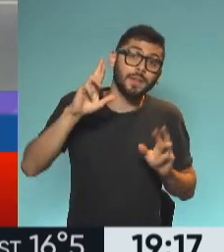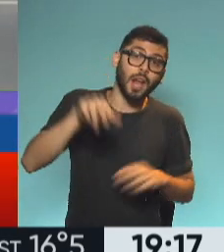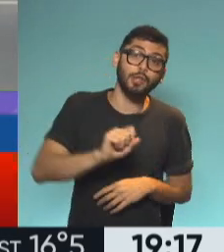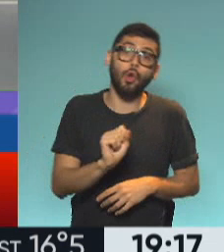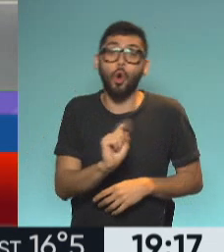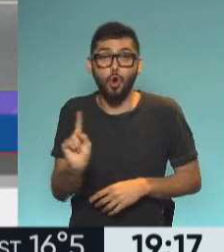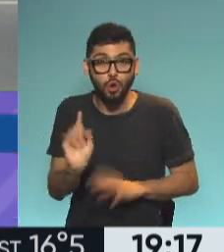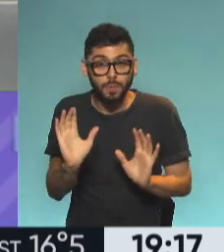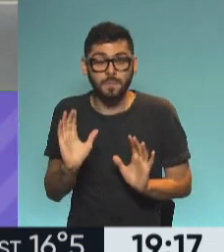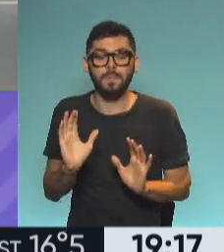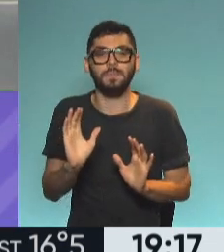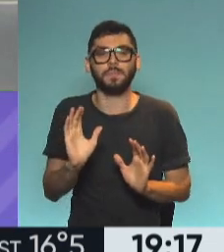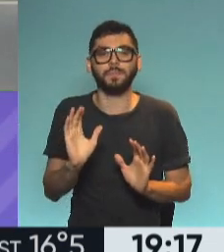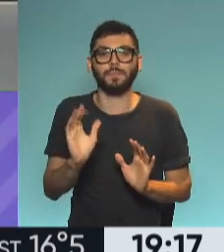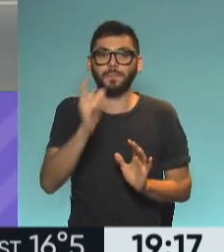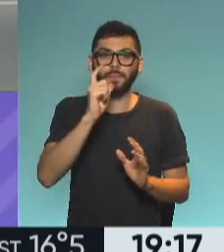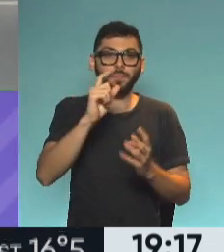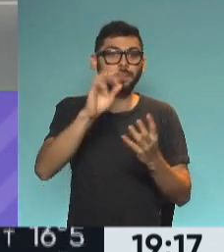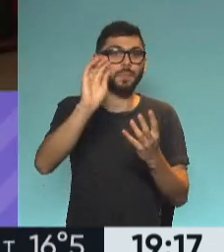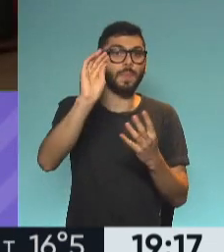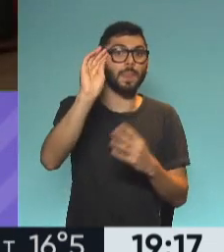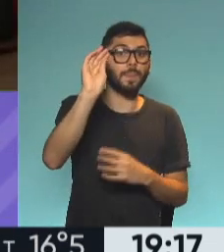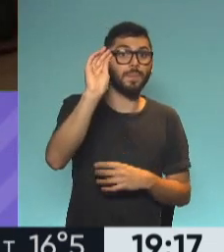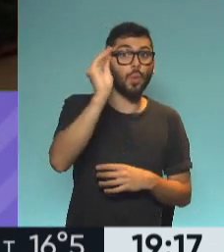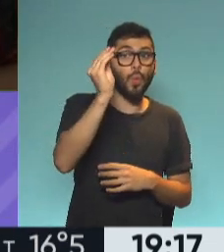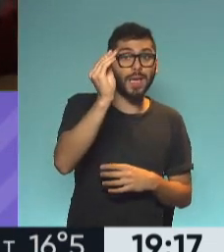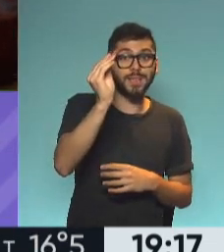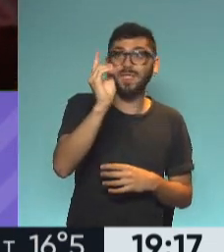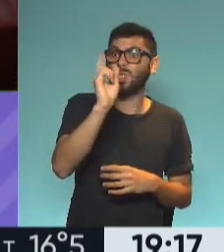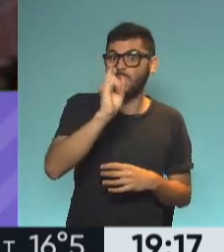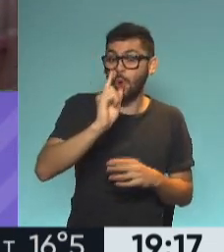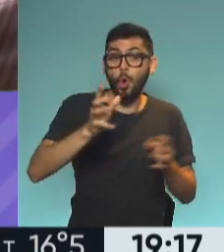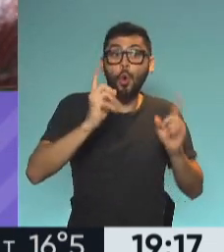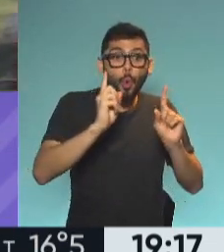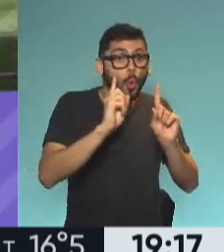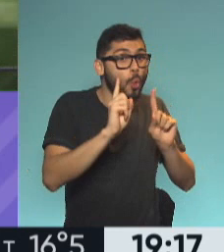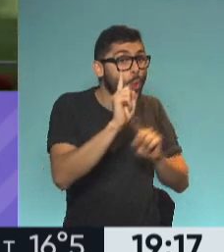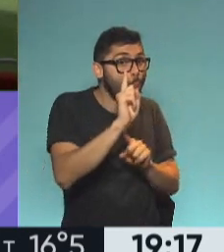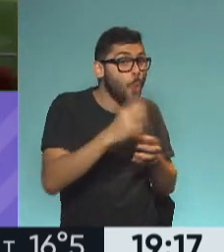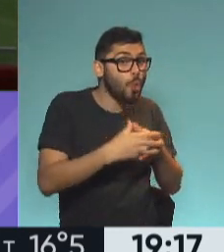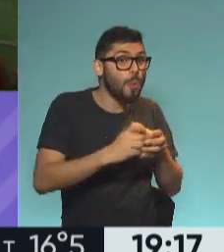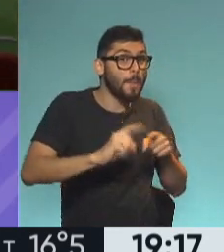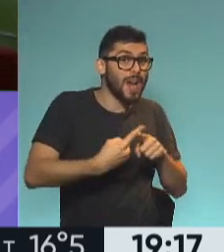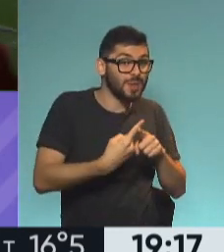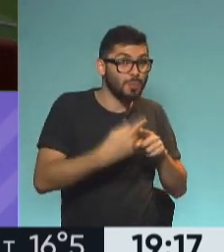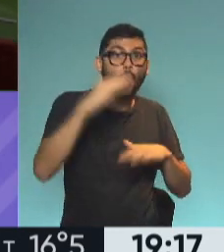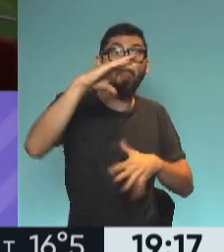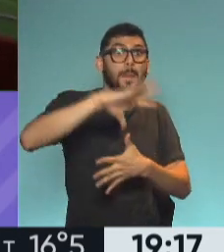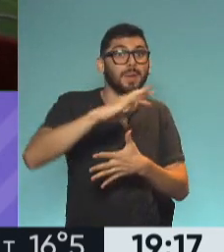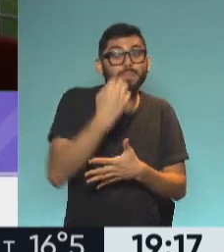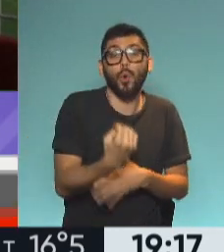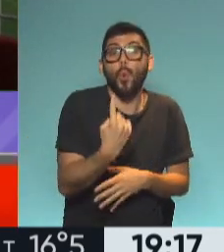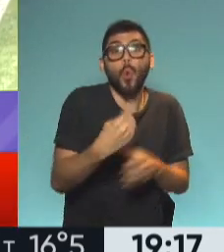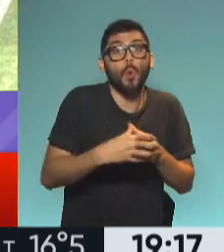pero me parece que es no de Brasil, sino de un solo partido político que responde. Es una Copa América, claro, de un solo partido político